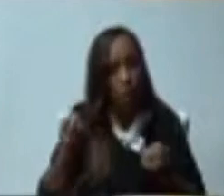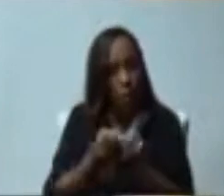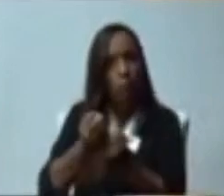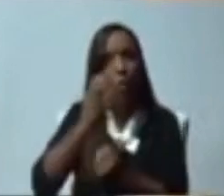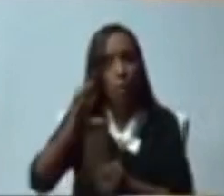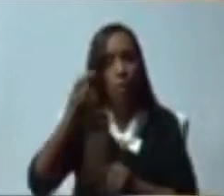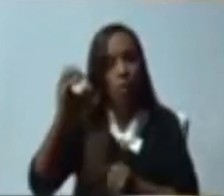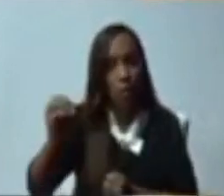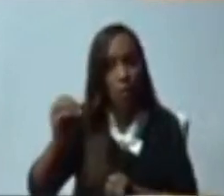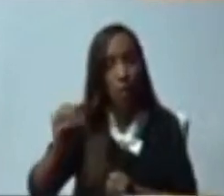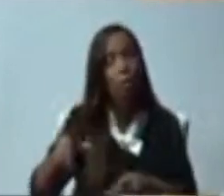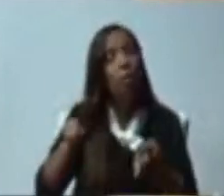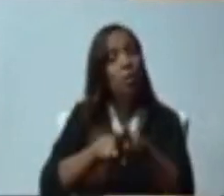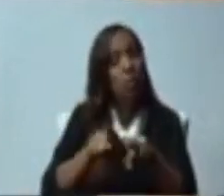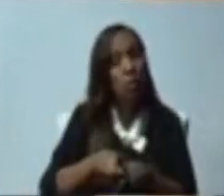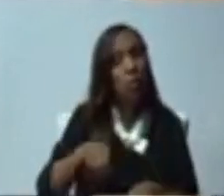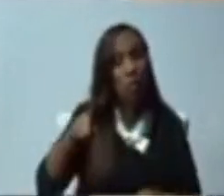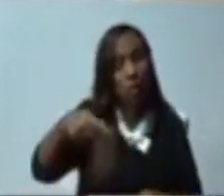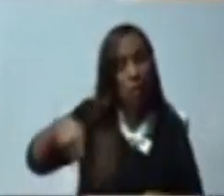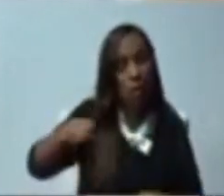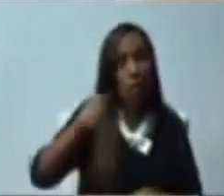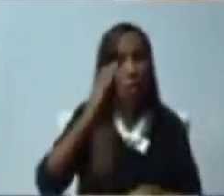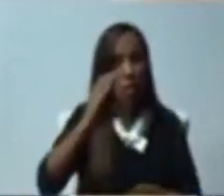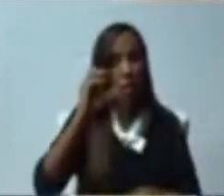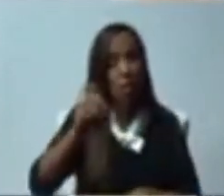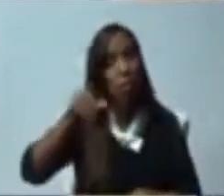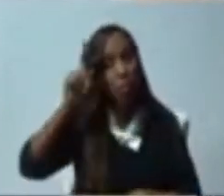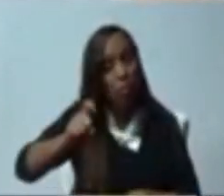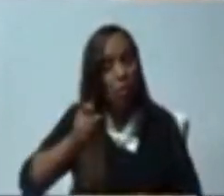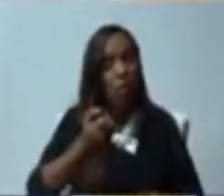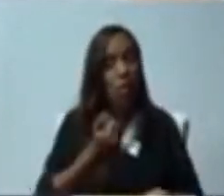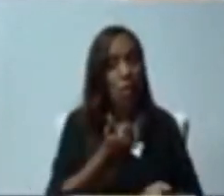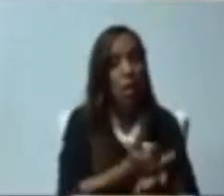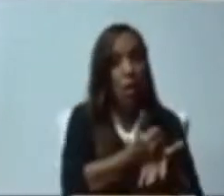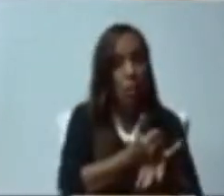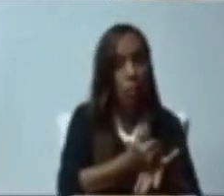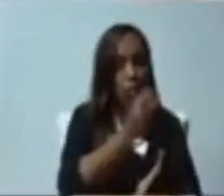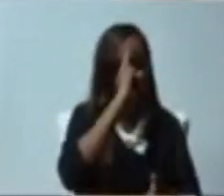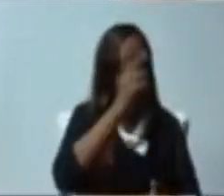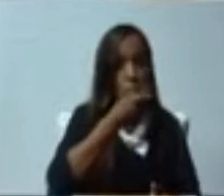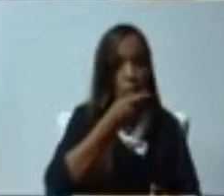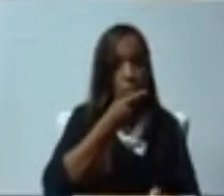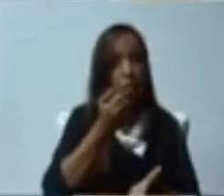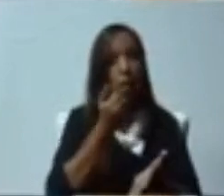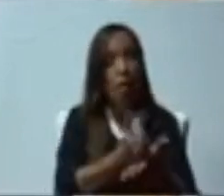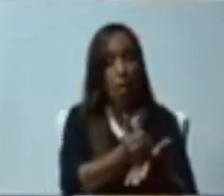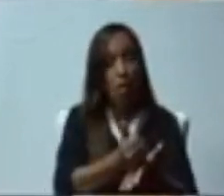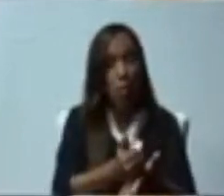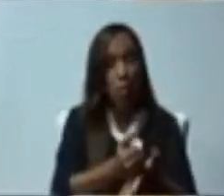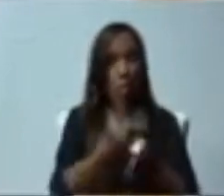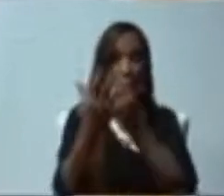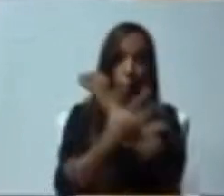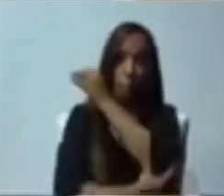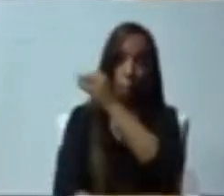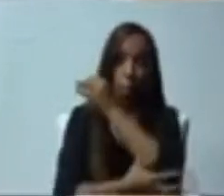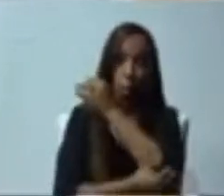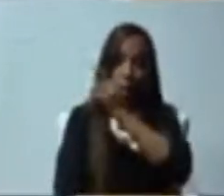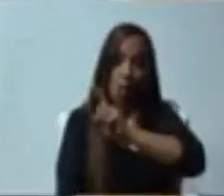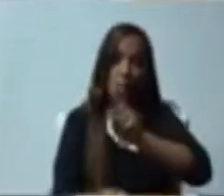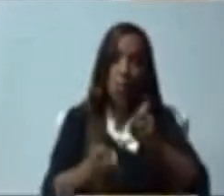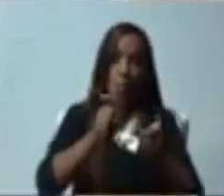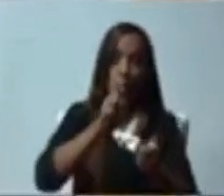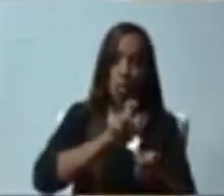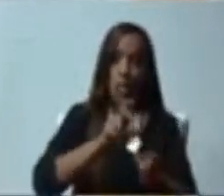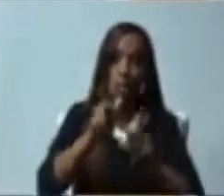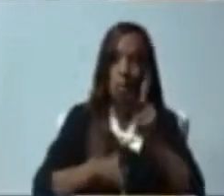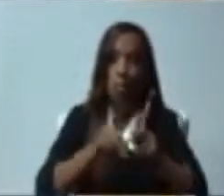ir en sintonía con el desarrollo económico y la eliminación de la pobreza en la República Dominicana, que es una de las preocupaciones que este Congreso